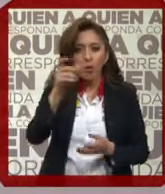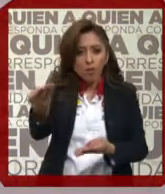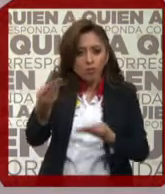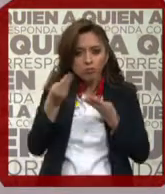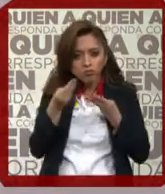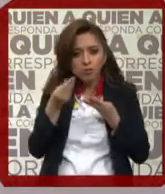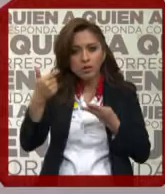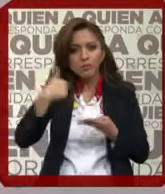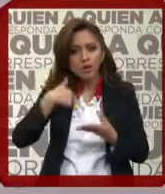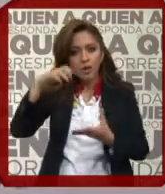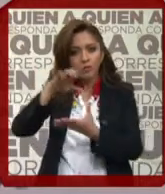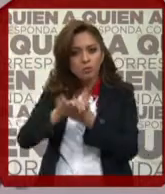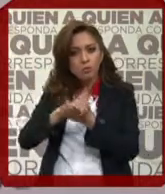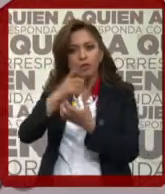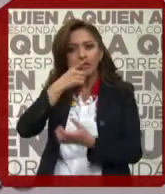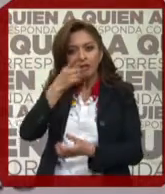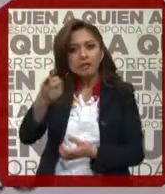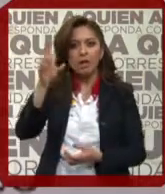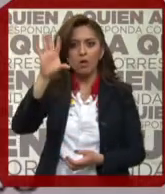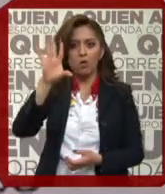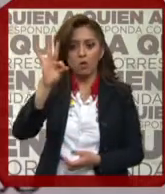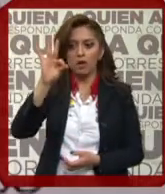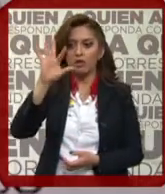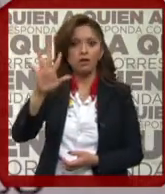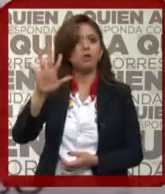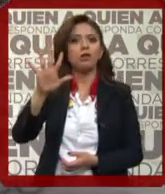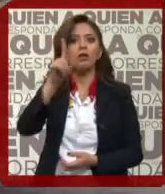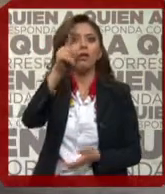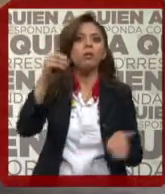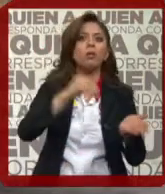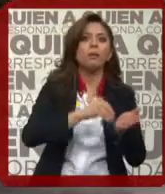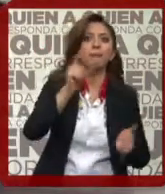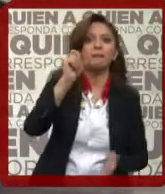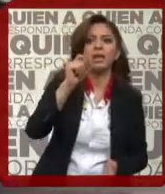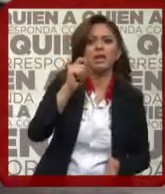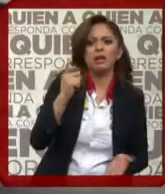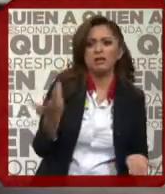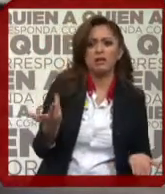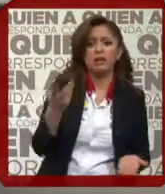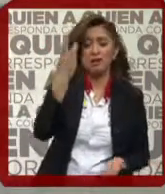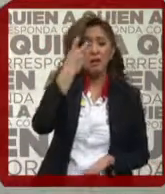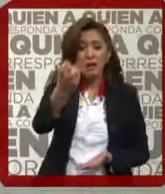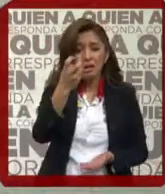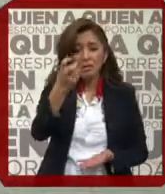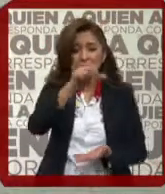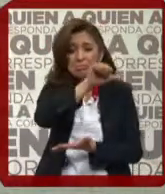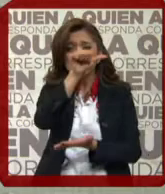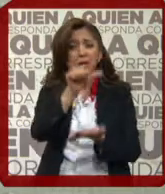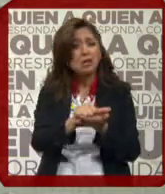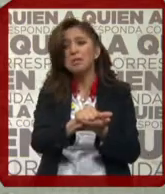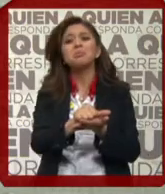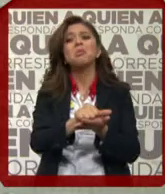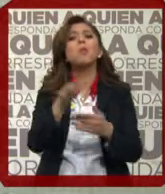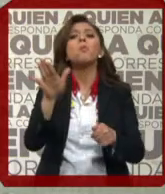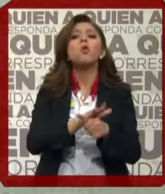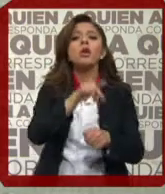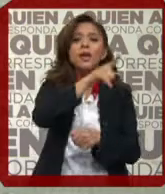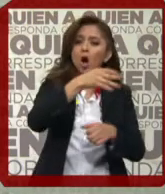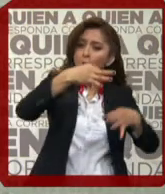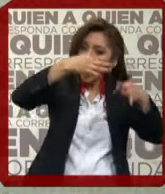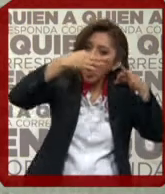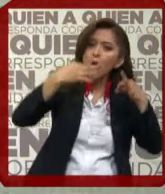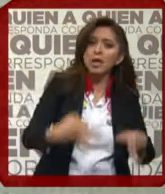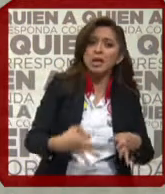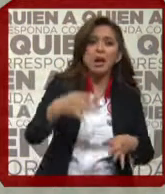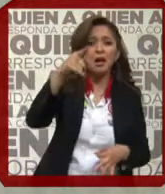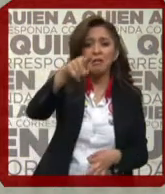edad de mi esposo, donde debería de tener 45, tiene 20 años. Le dijeron que esas copias no le sirven dado que en el acta original, que ya no acepta,